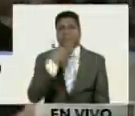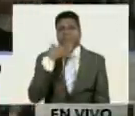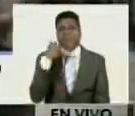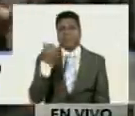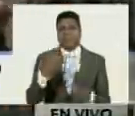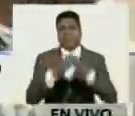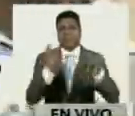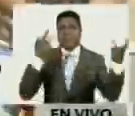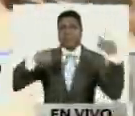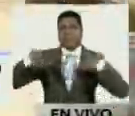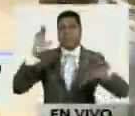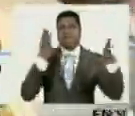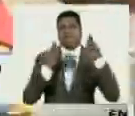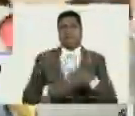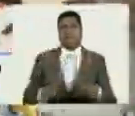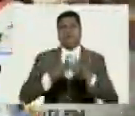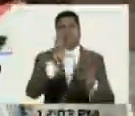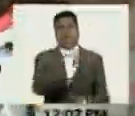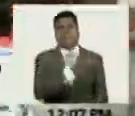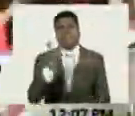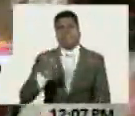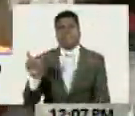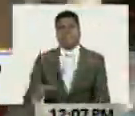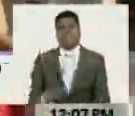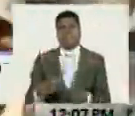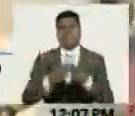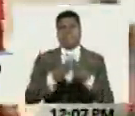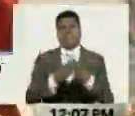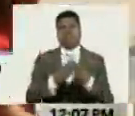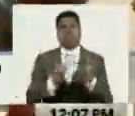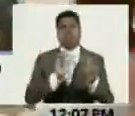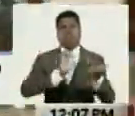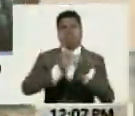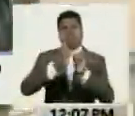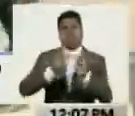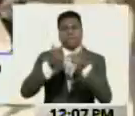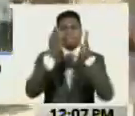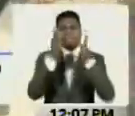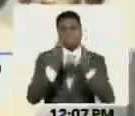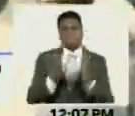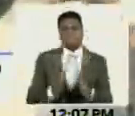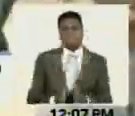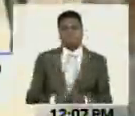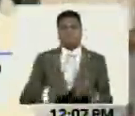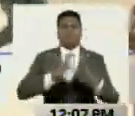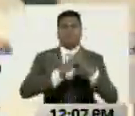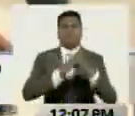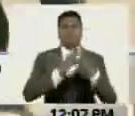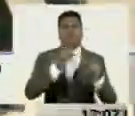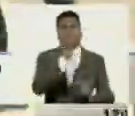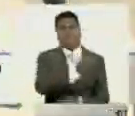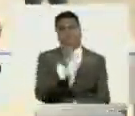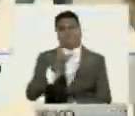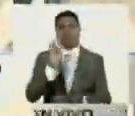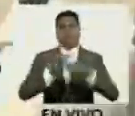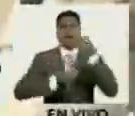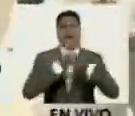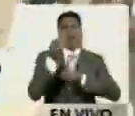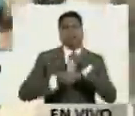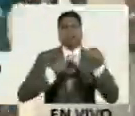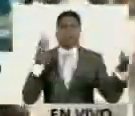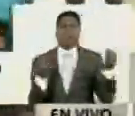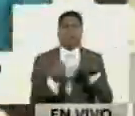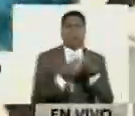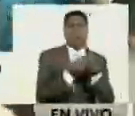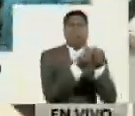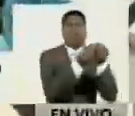los recreadores, las recreadoras, los promotores deportivos, los promotores culturales. Estamos aquí junto